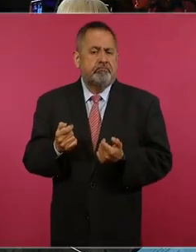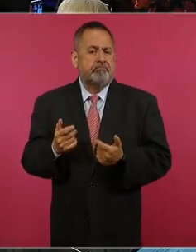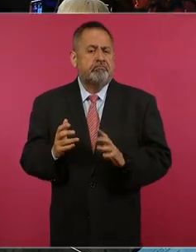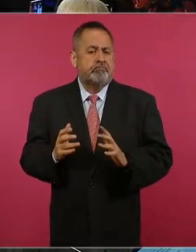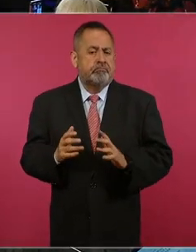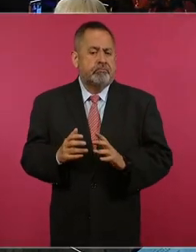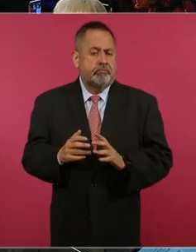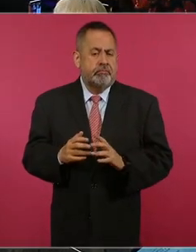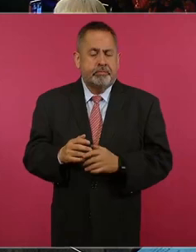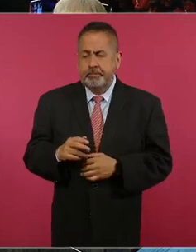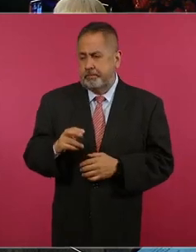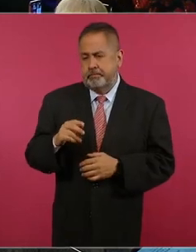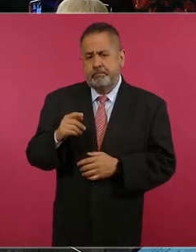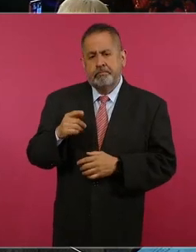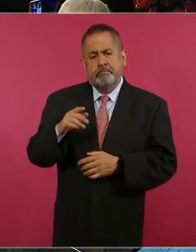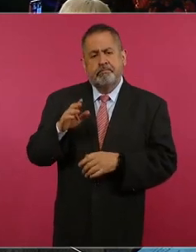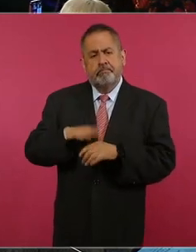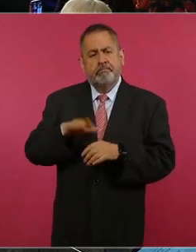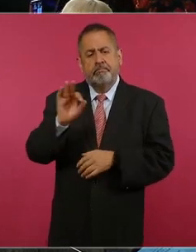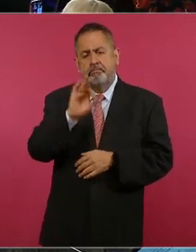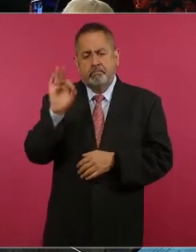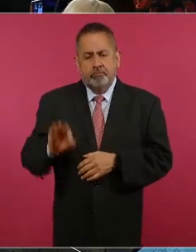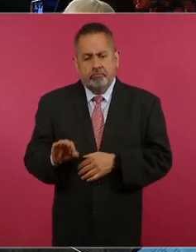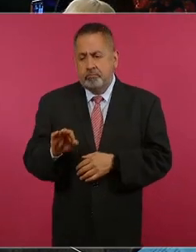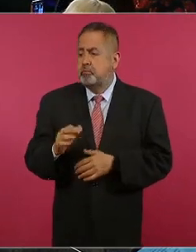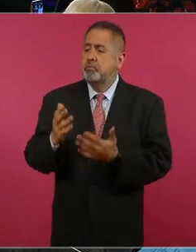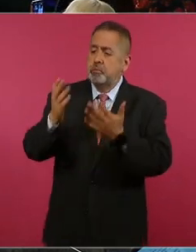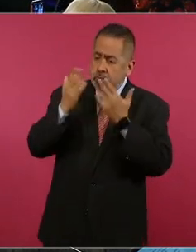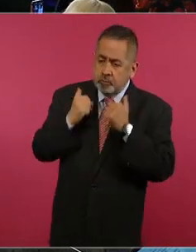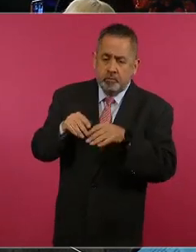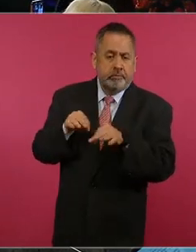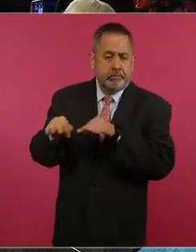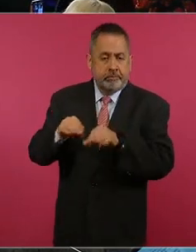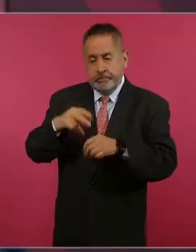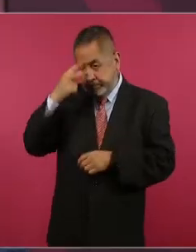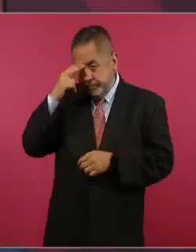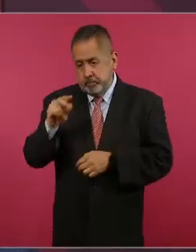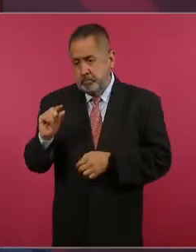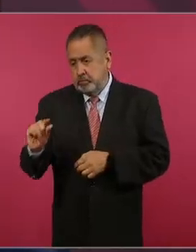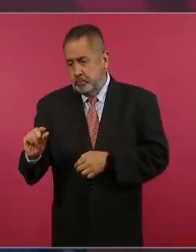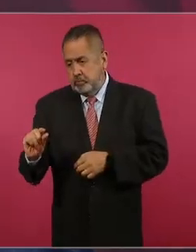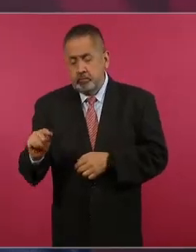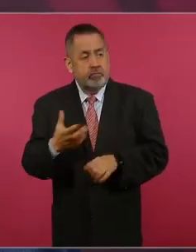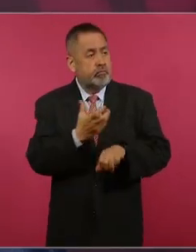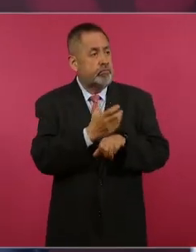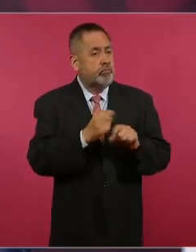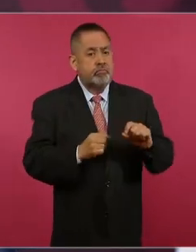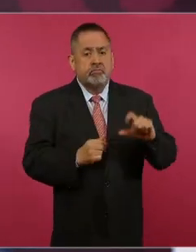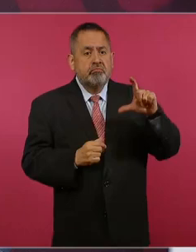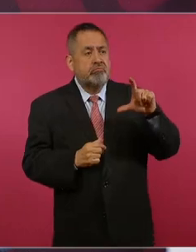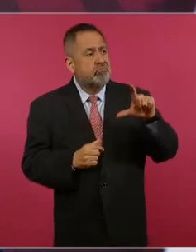es más baja la tasa de desempleo en México que en Estados Unidos.